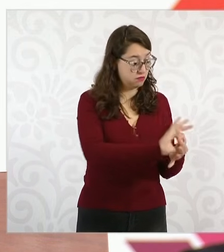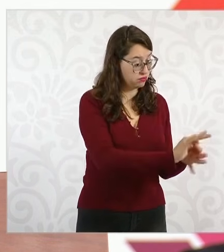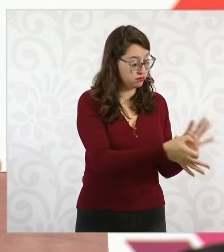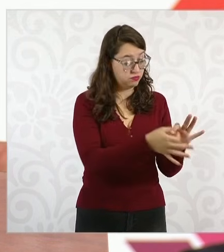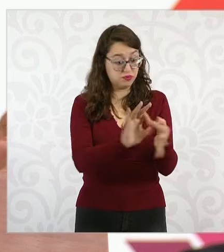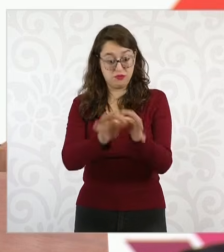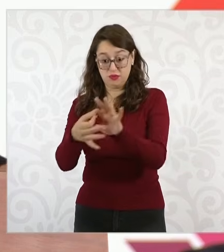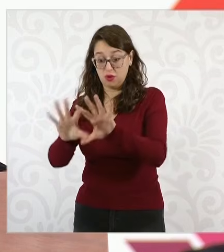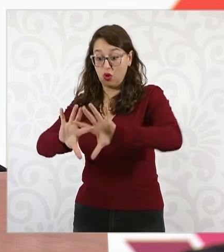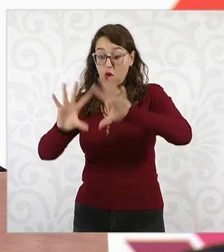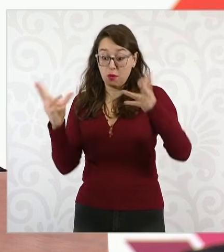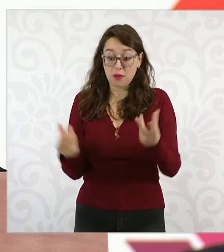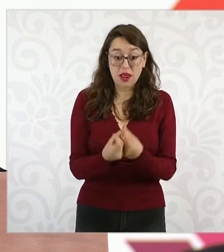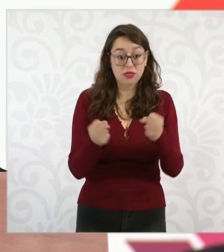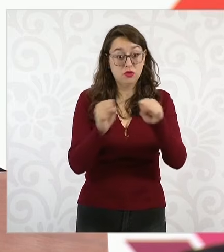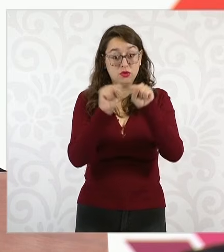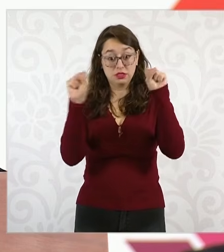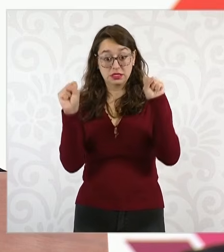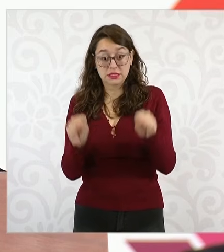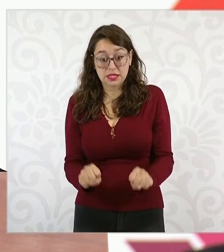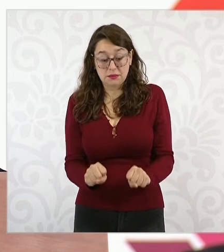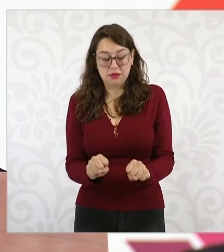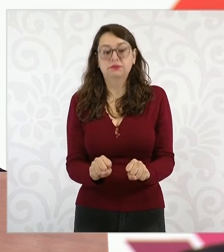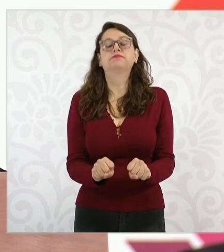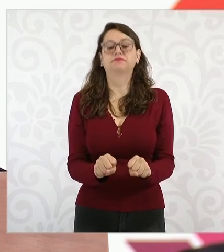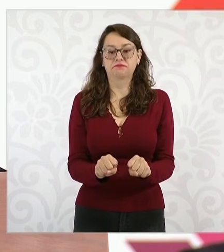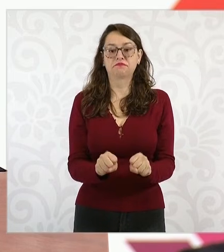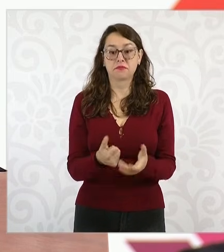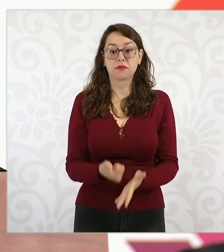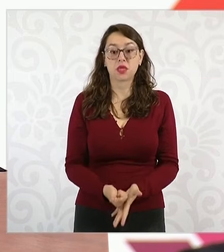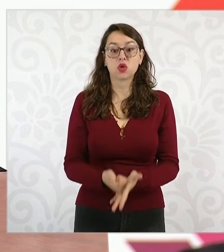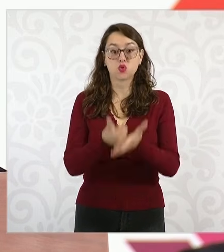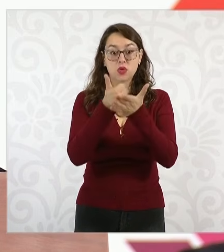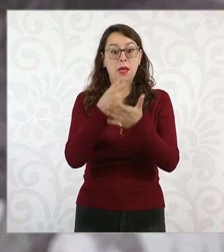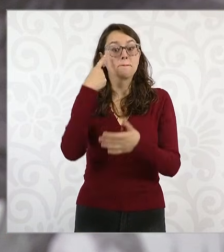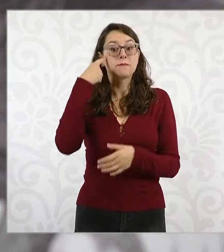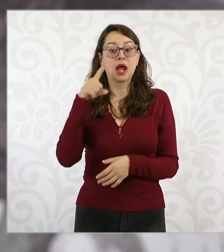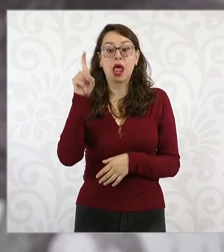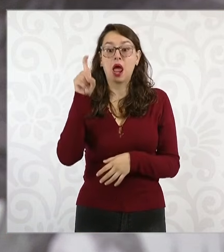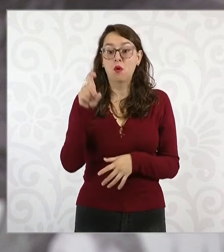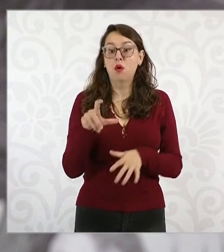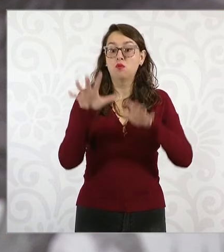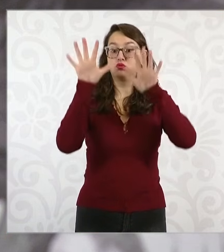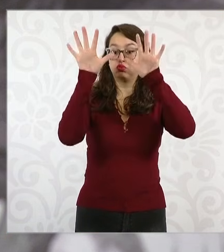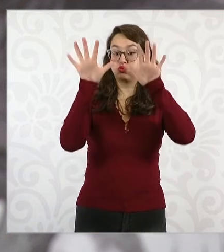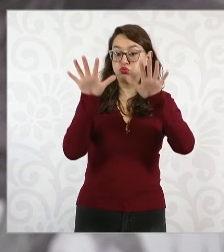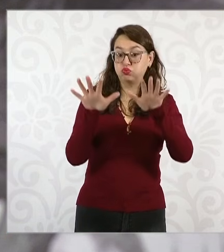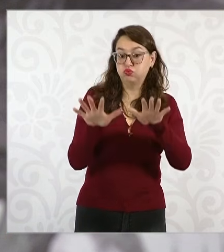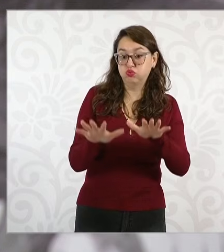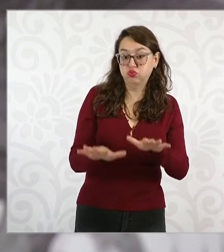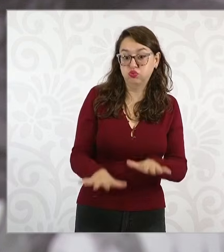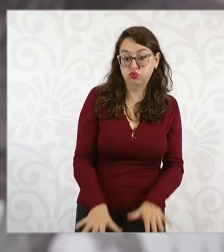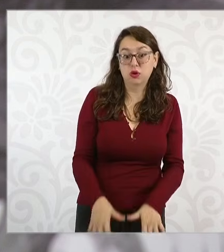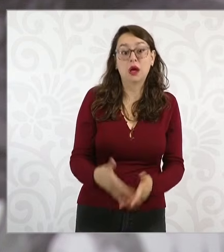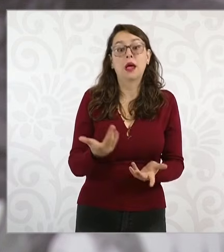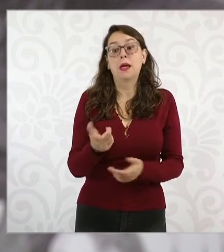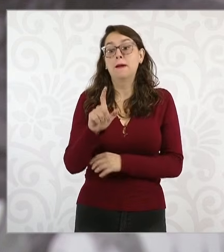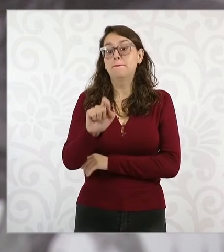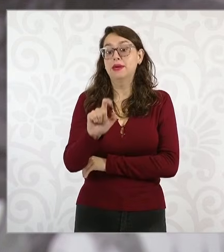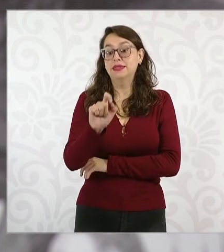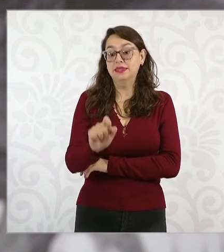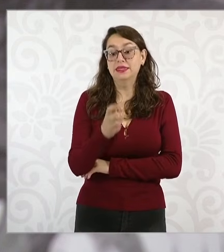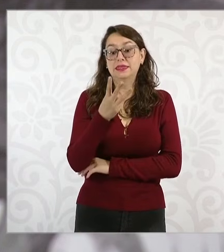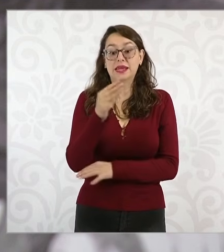obras en su conjunto van a ayudarnos a tener una velocidad de desalojo de 23,000 litros